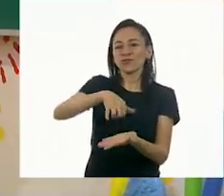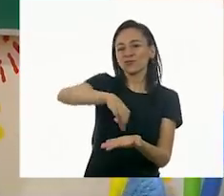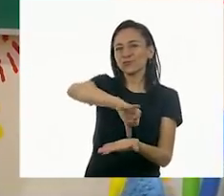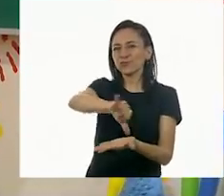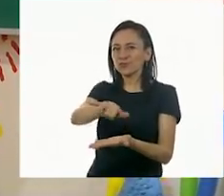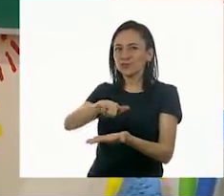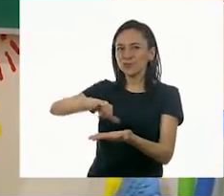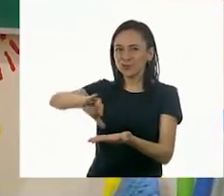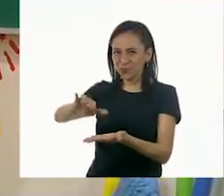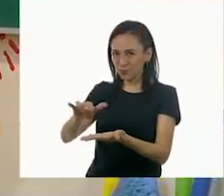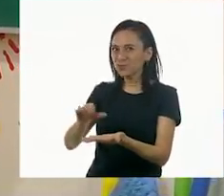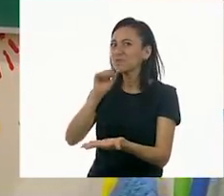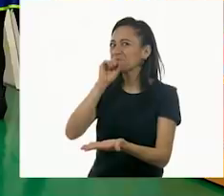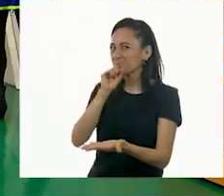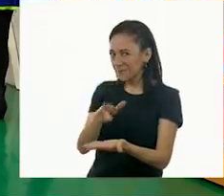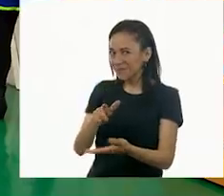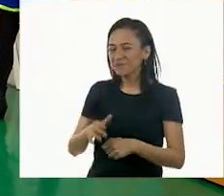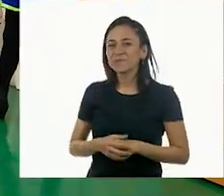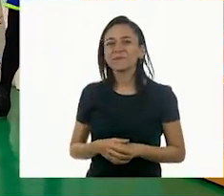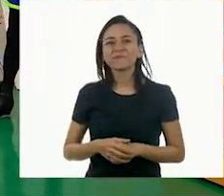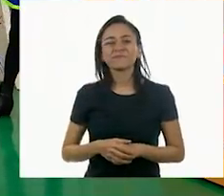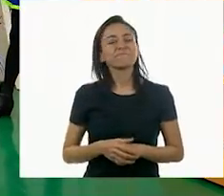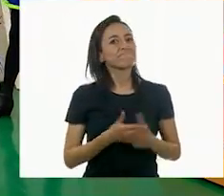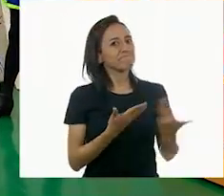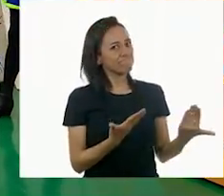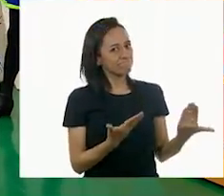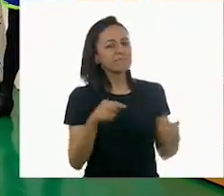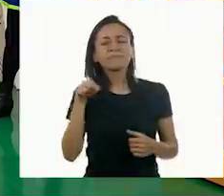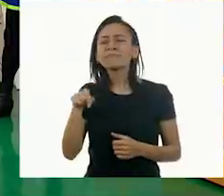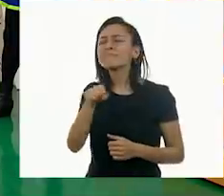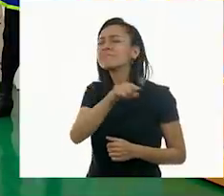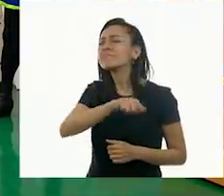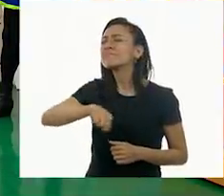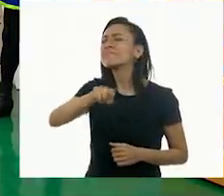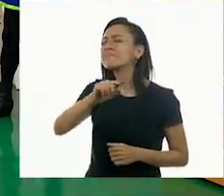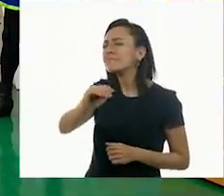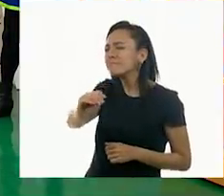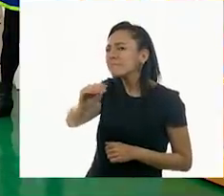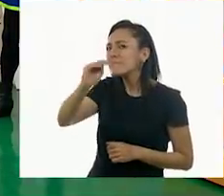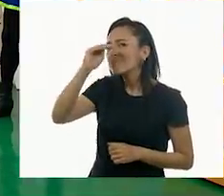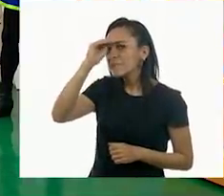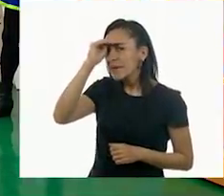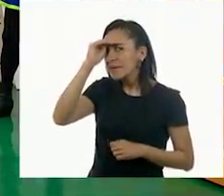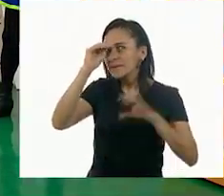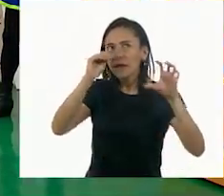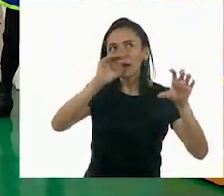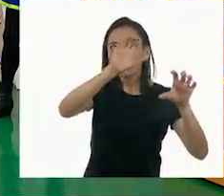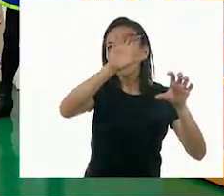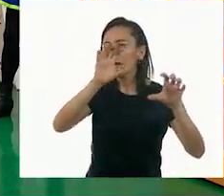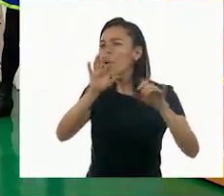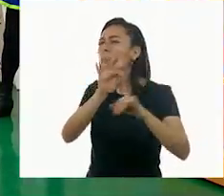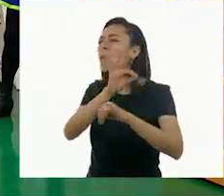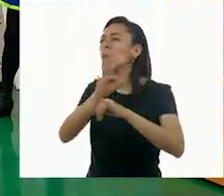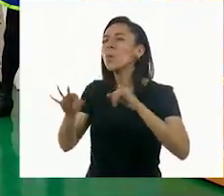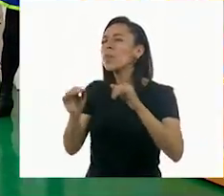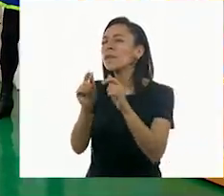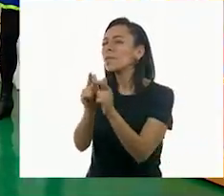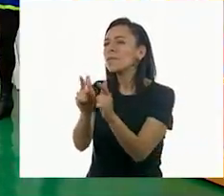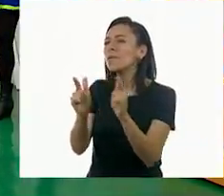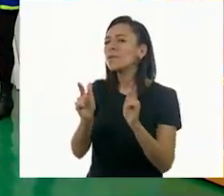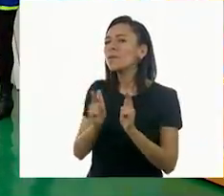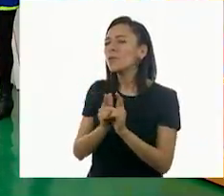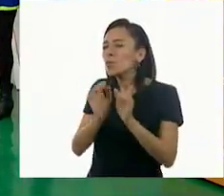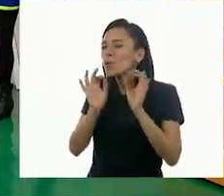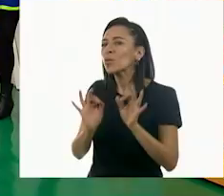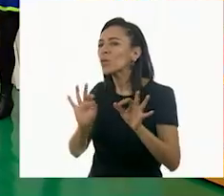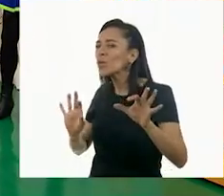Entonces, ¿este a cuál creen que pertenezca? ¿Ya es de los últimos grupos? El último grupo.